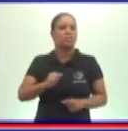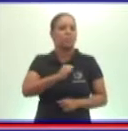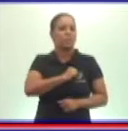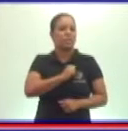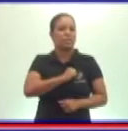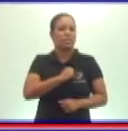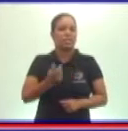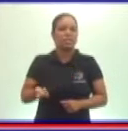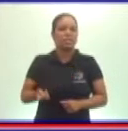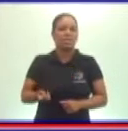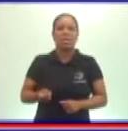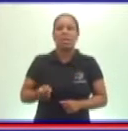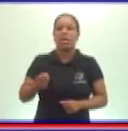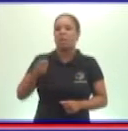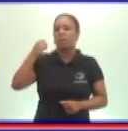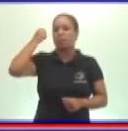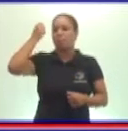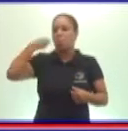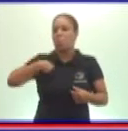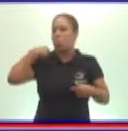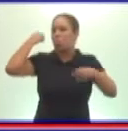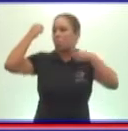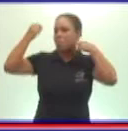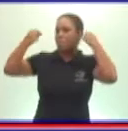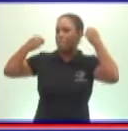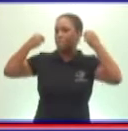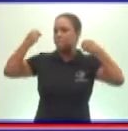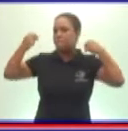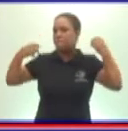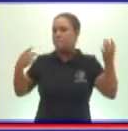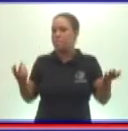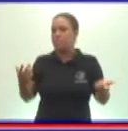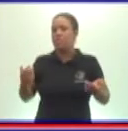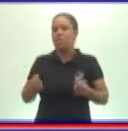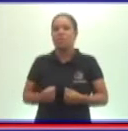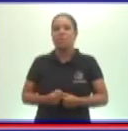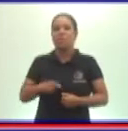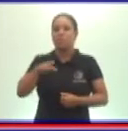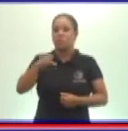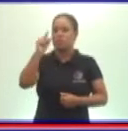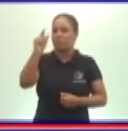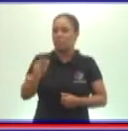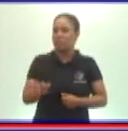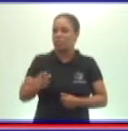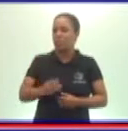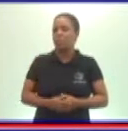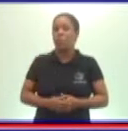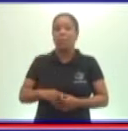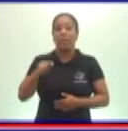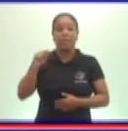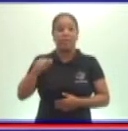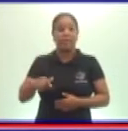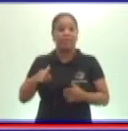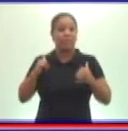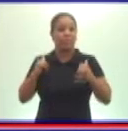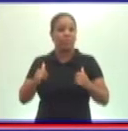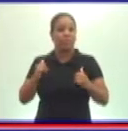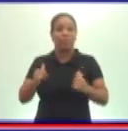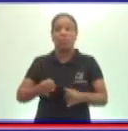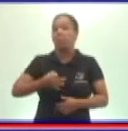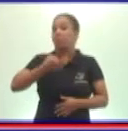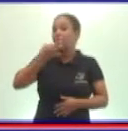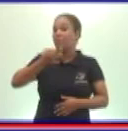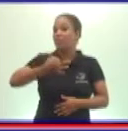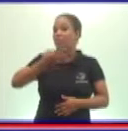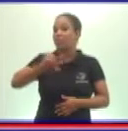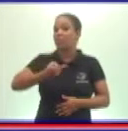de valoraciones y juicios de valor? En definitiva, en esas informaciones expresadas se